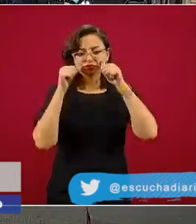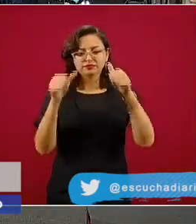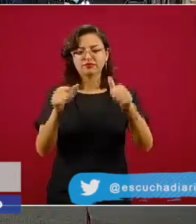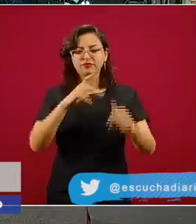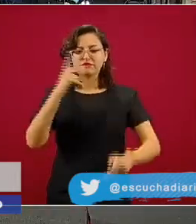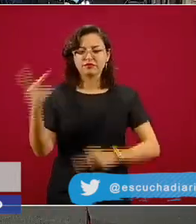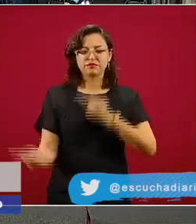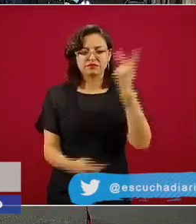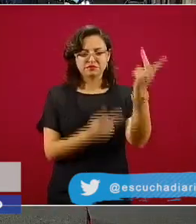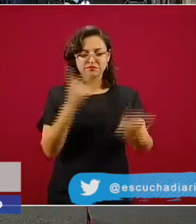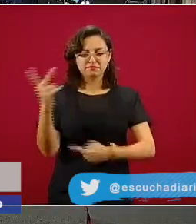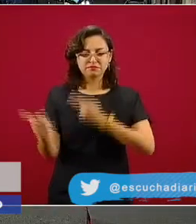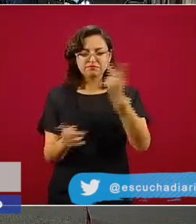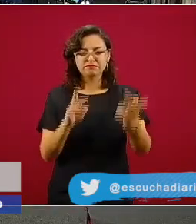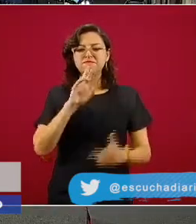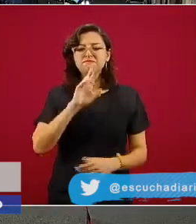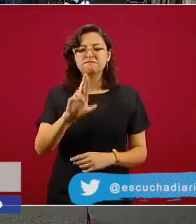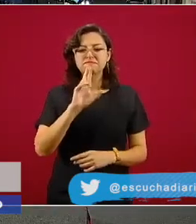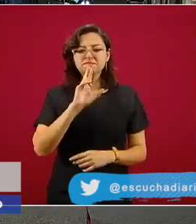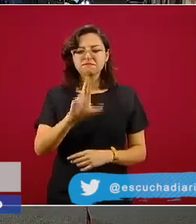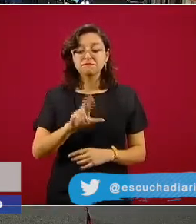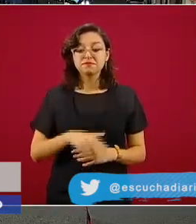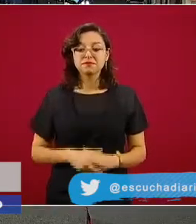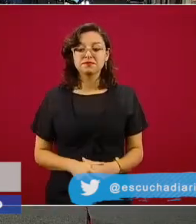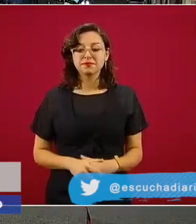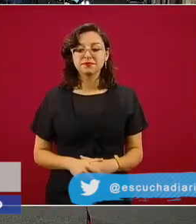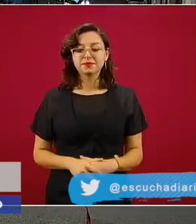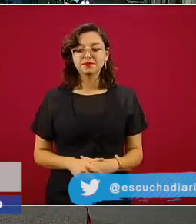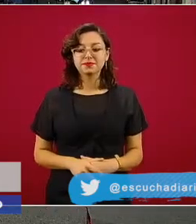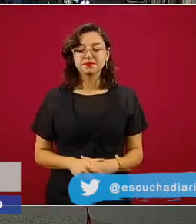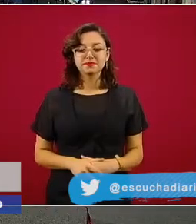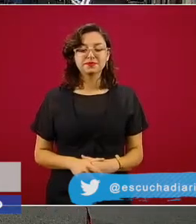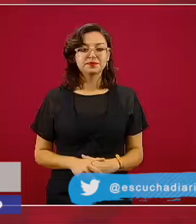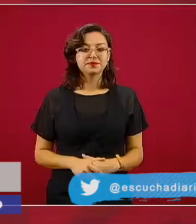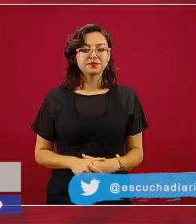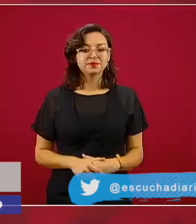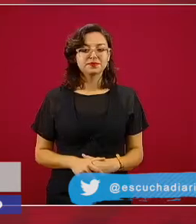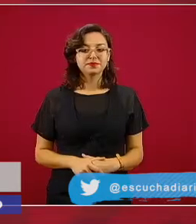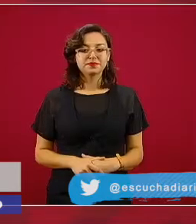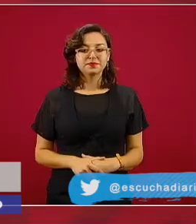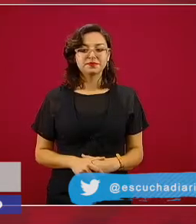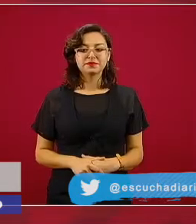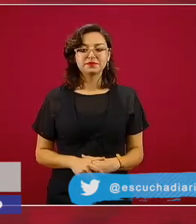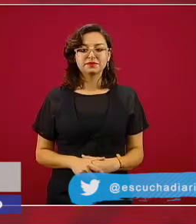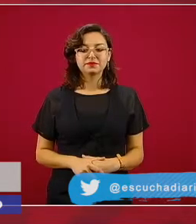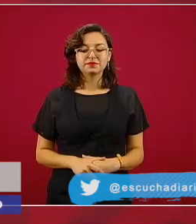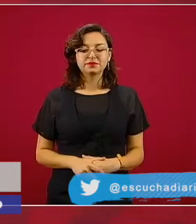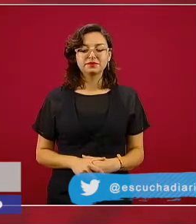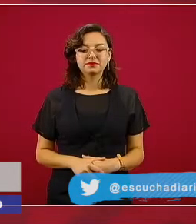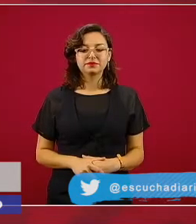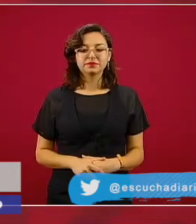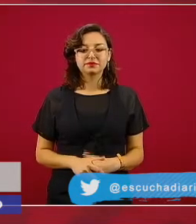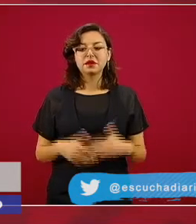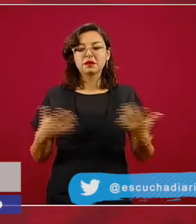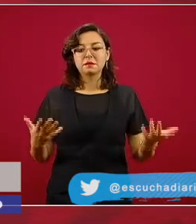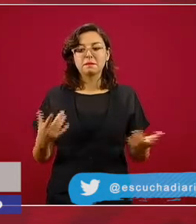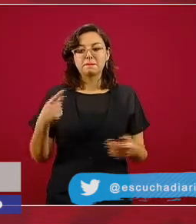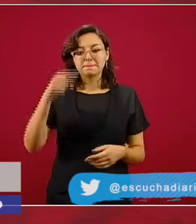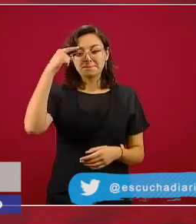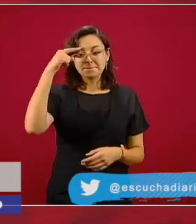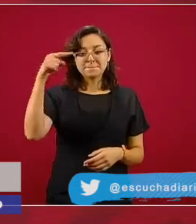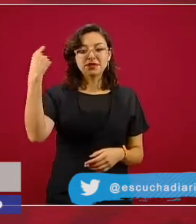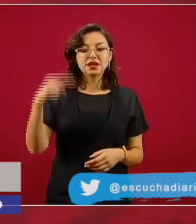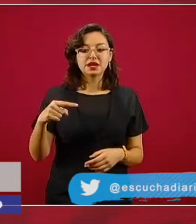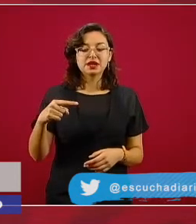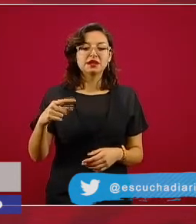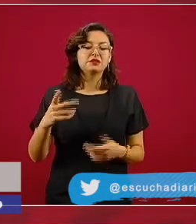de hoy el presidente abre su conferencia mencionando en hacer adecuaciones para el manejo del presupuesto de acuerdo a la nueva realidad.